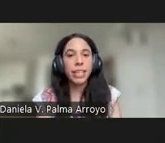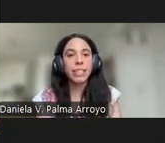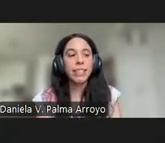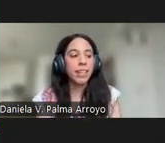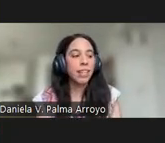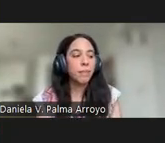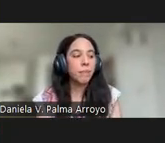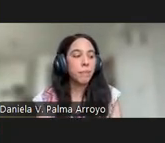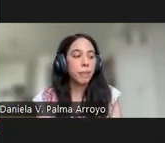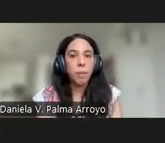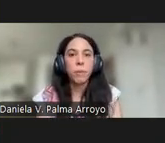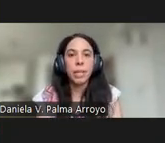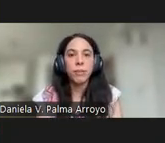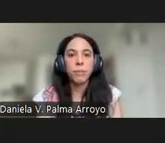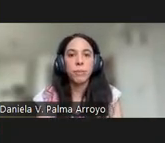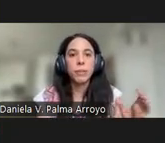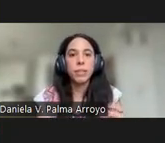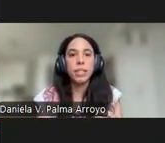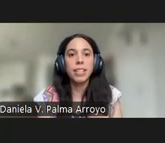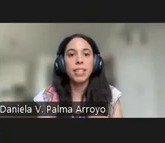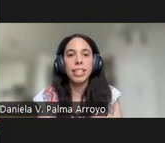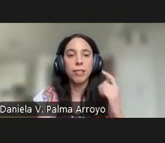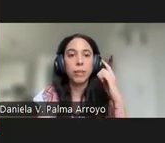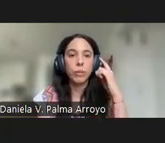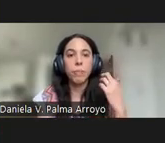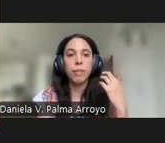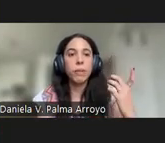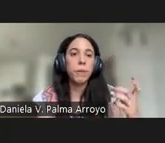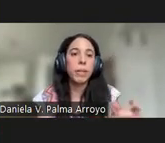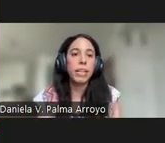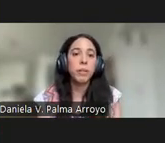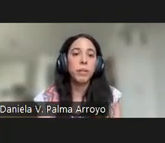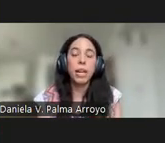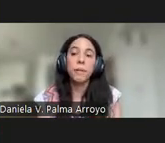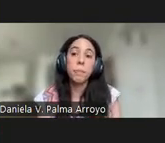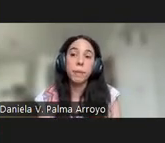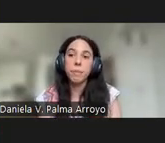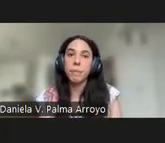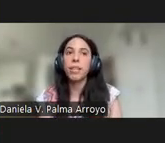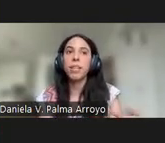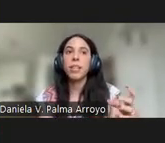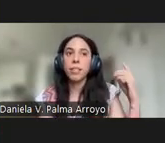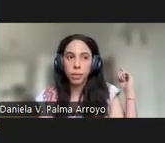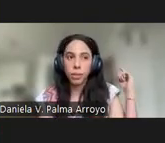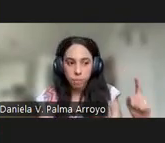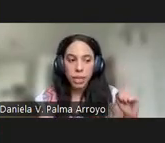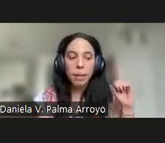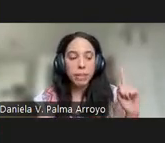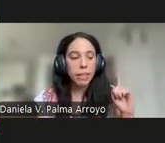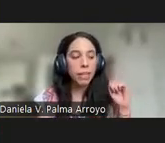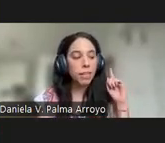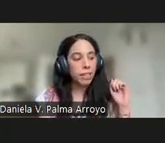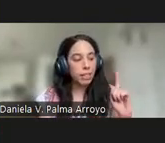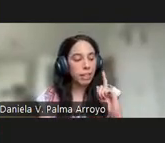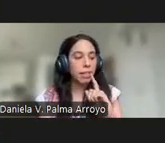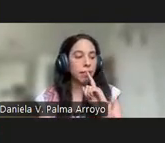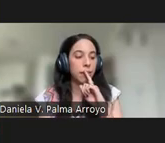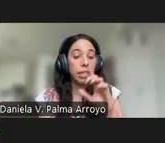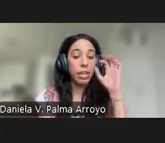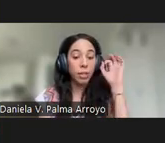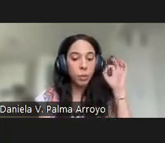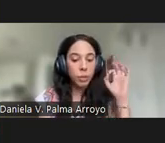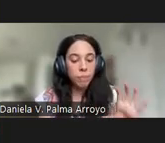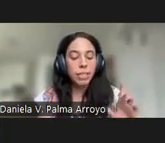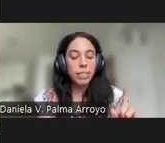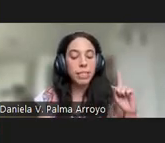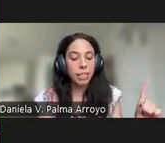una experiencia pues que movilizó un montón y que cuando yo pienso en un lugar que duele o oprime, yo voy a pensar en ese cáncer,